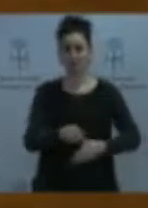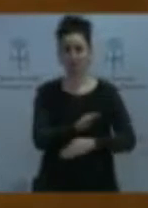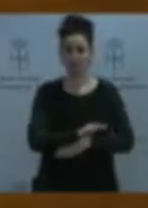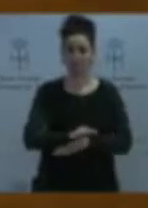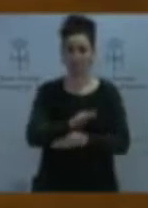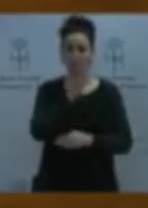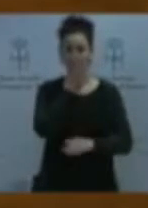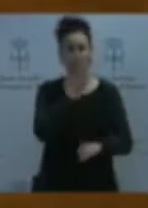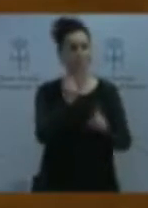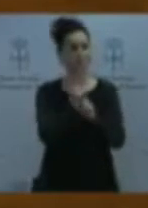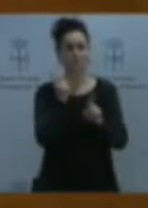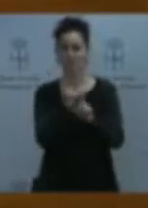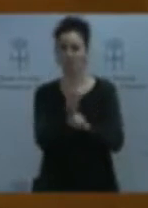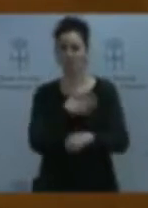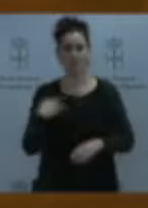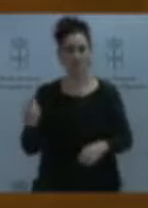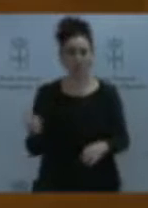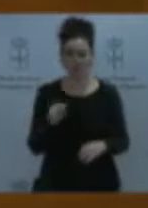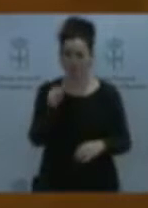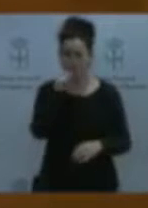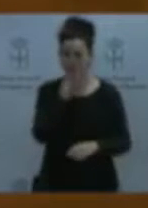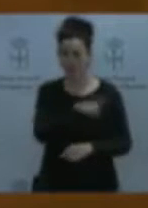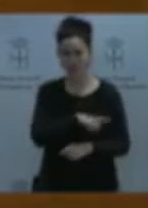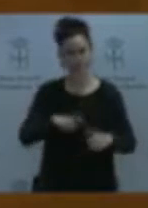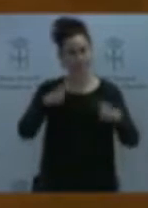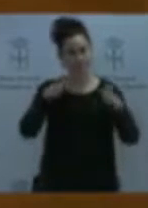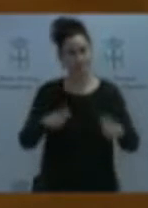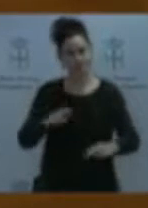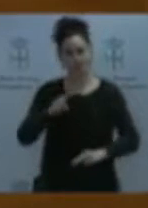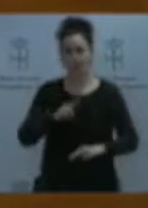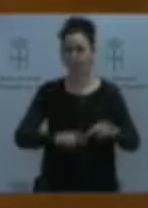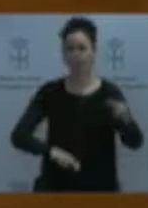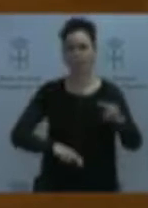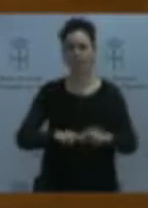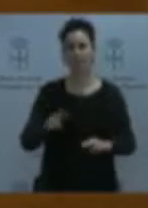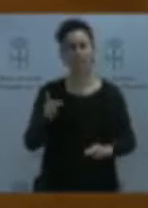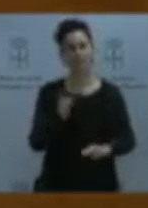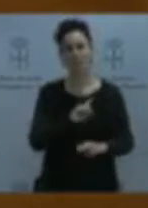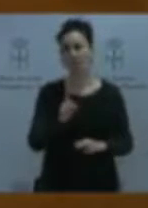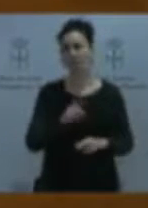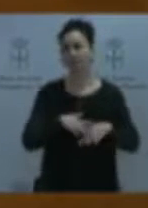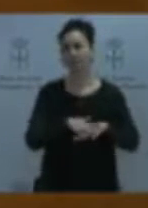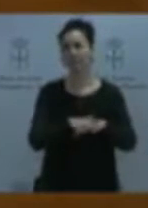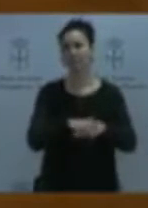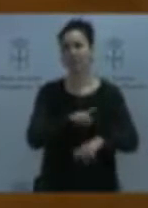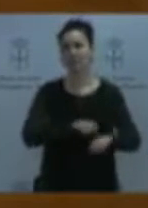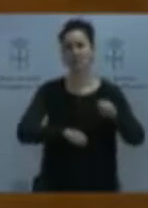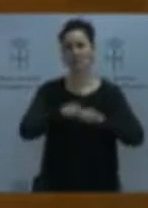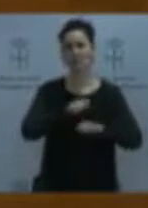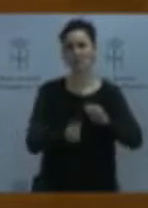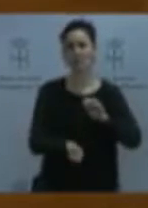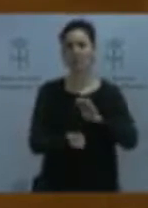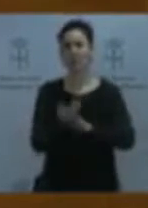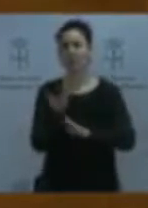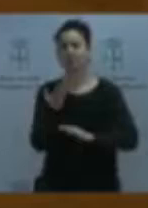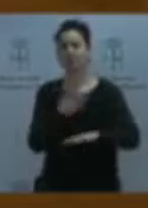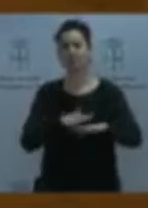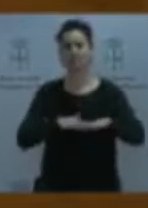embalse, construyendo tejido social, construyendo tejido asociativo, y que ha sido un factor